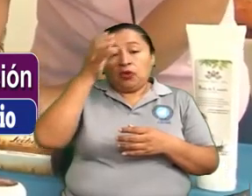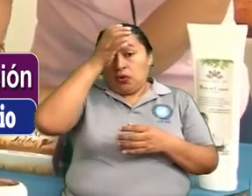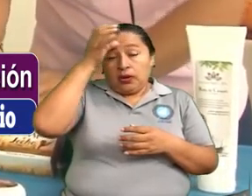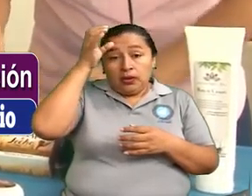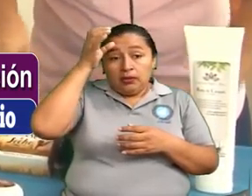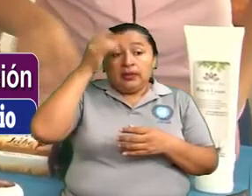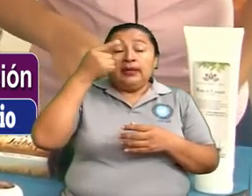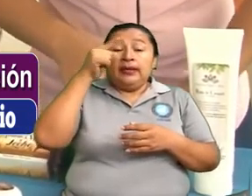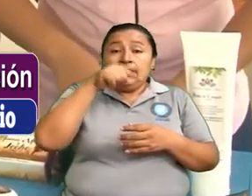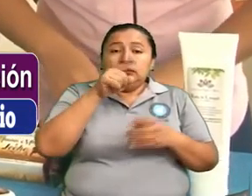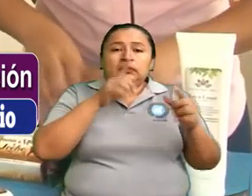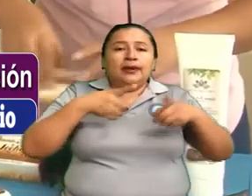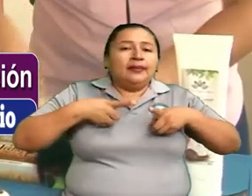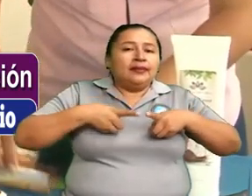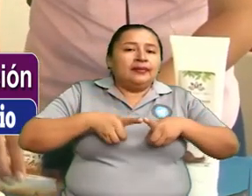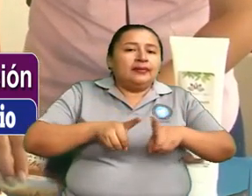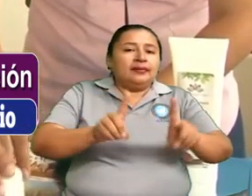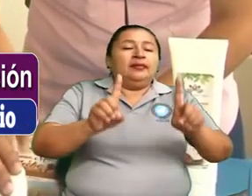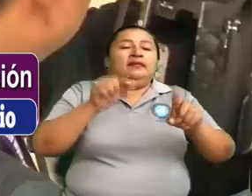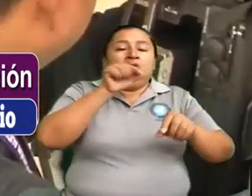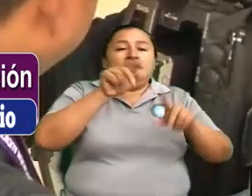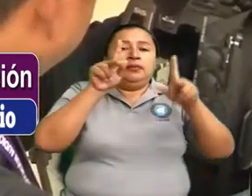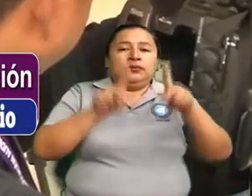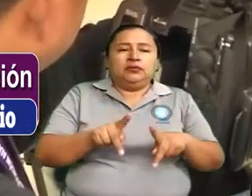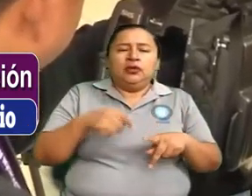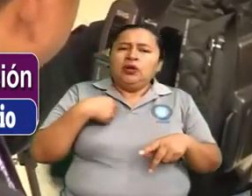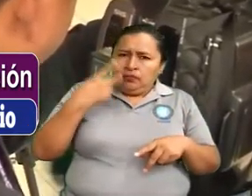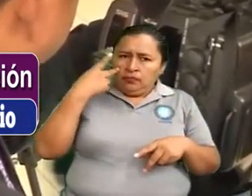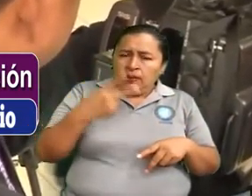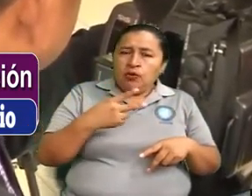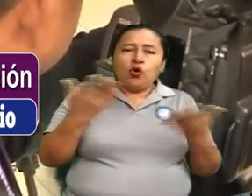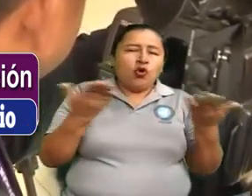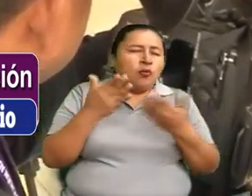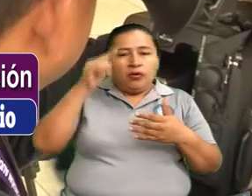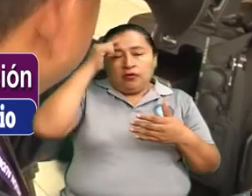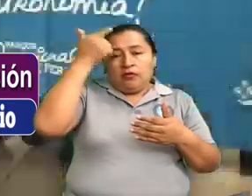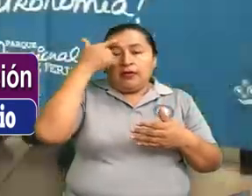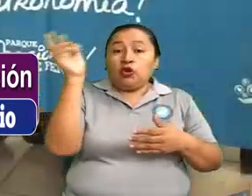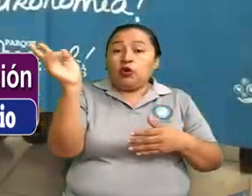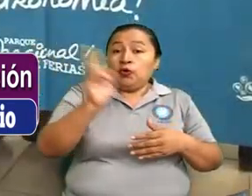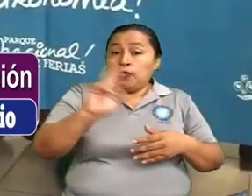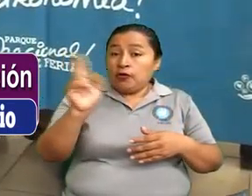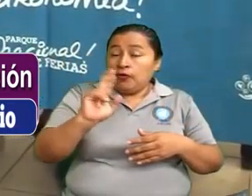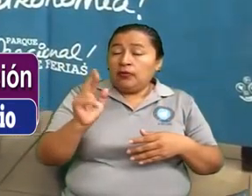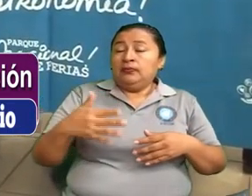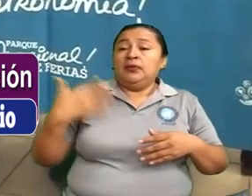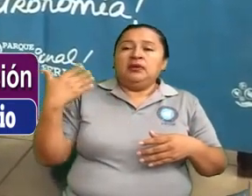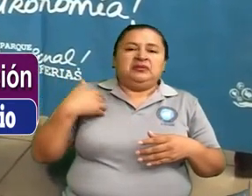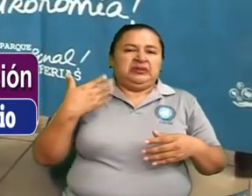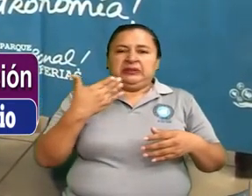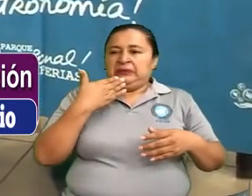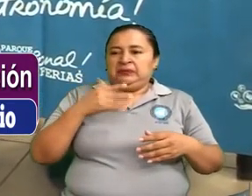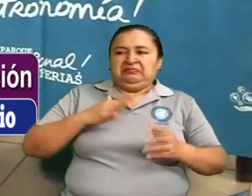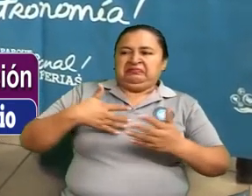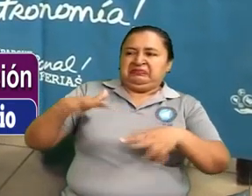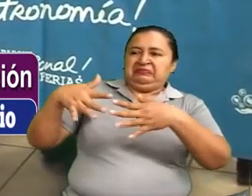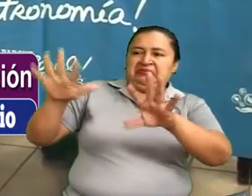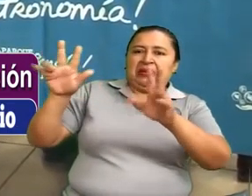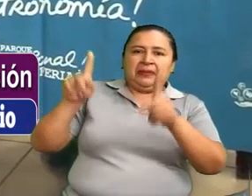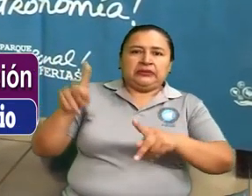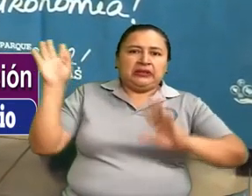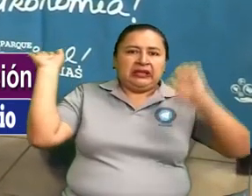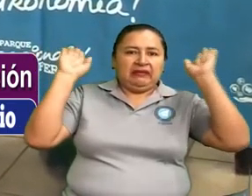ser humano. Okay. Nosotros habíamos visto cómo gobiernos neoliberales maltrataban a los emprendedores y a los